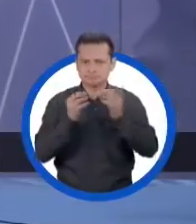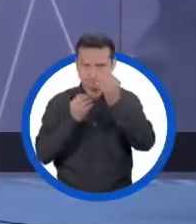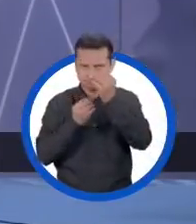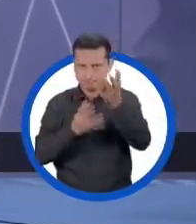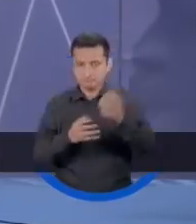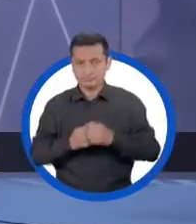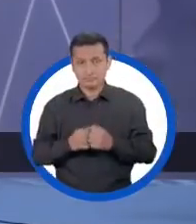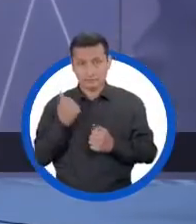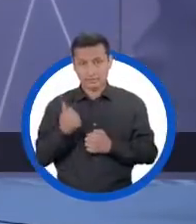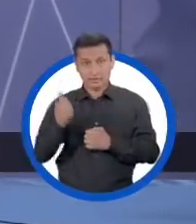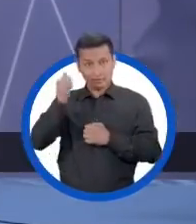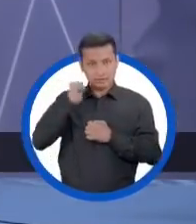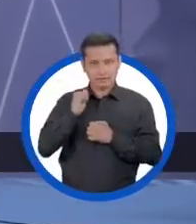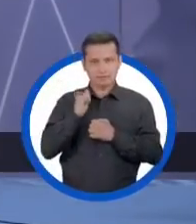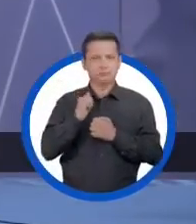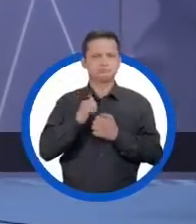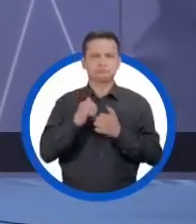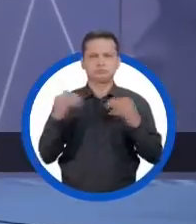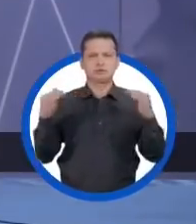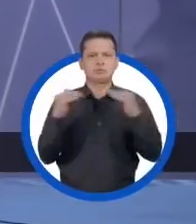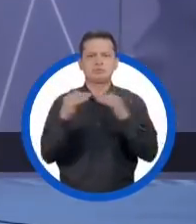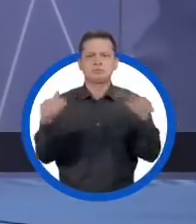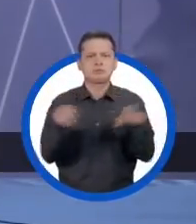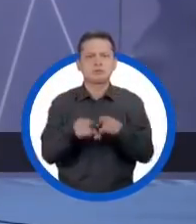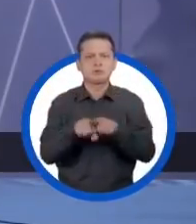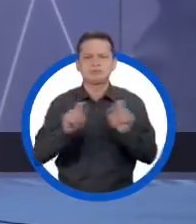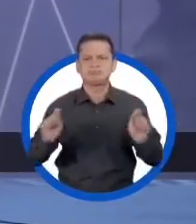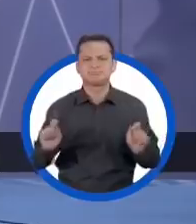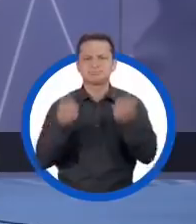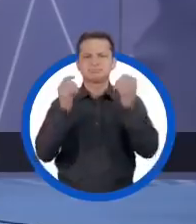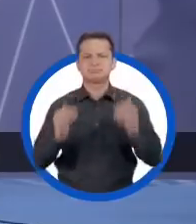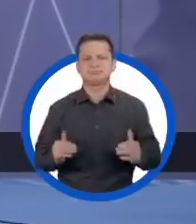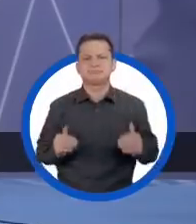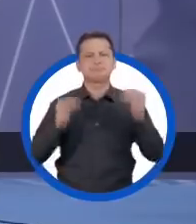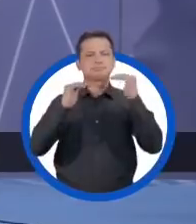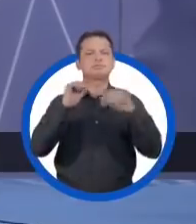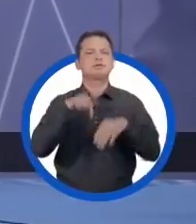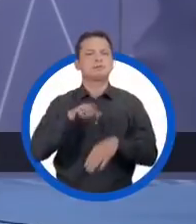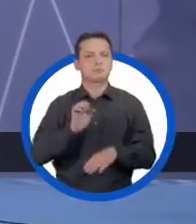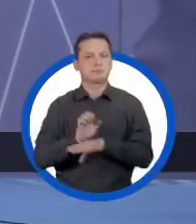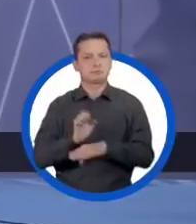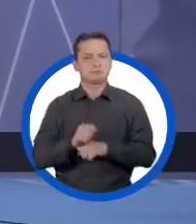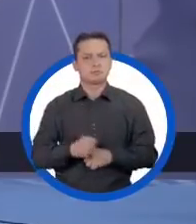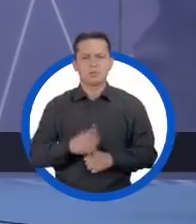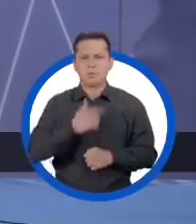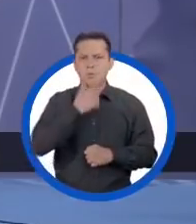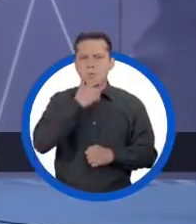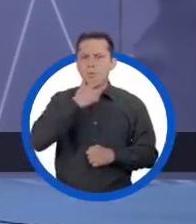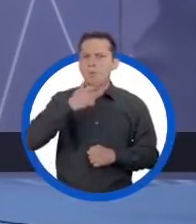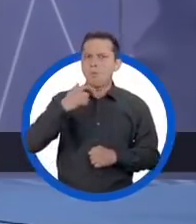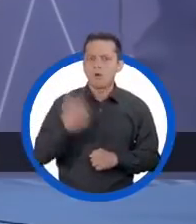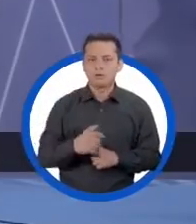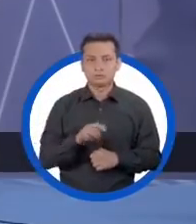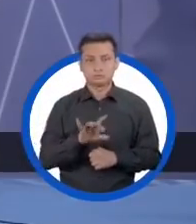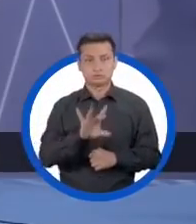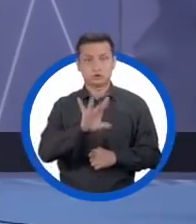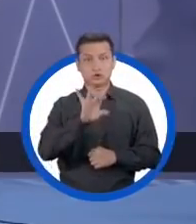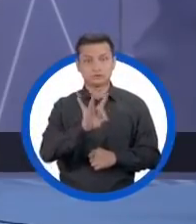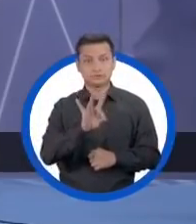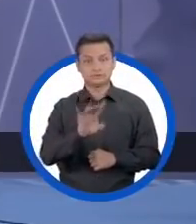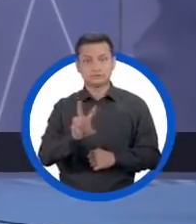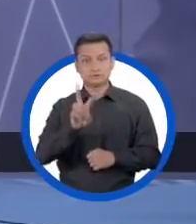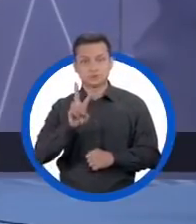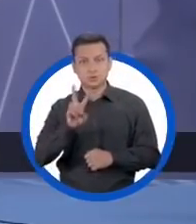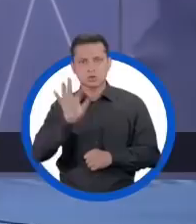destacar que fue una fiesta democrática en el Ecuador. Es impresionante